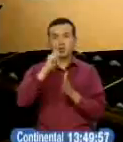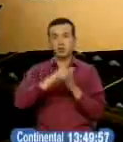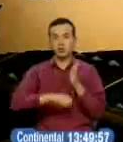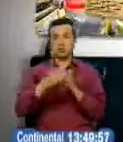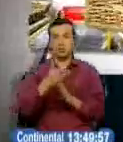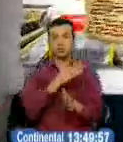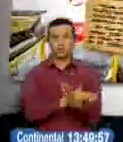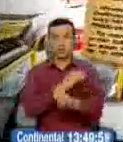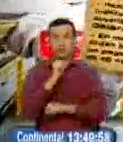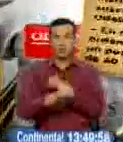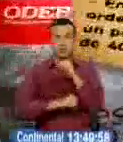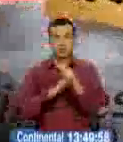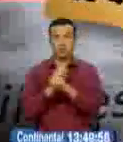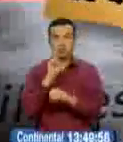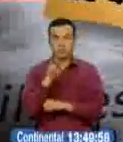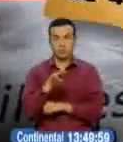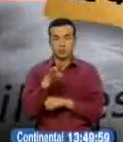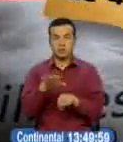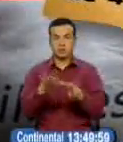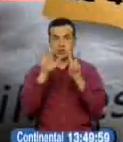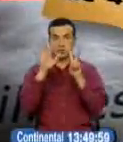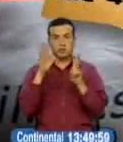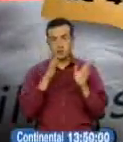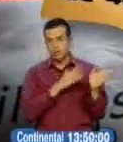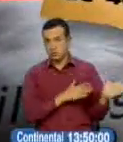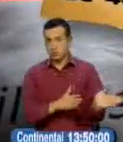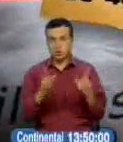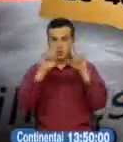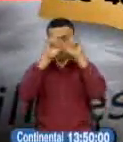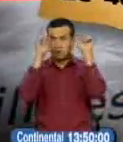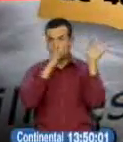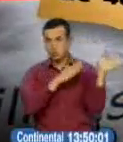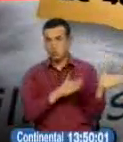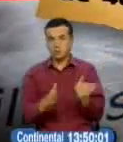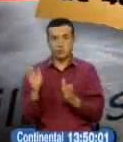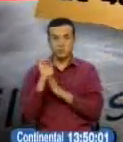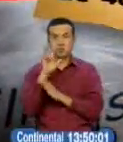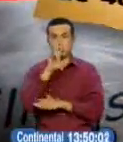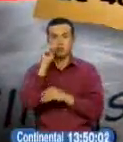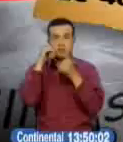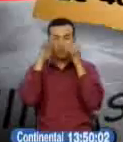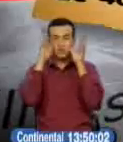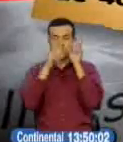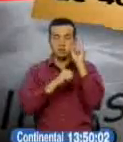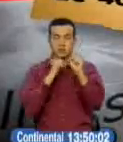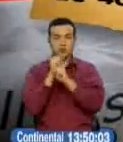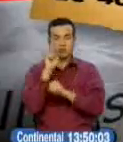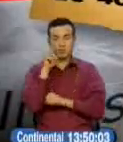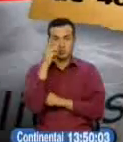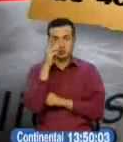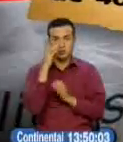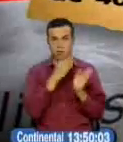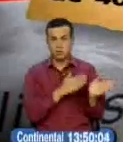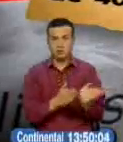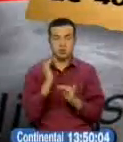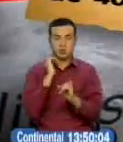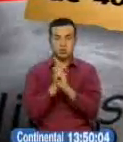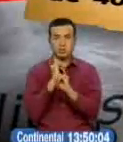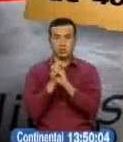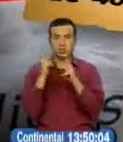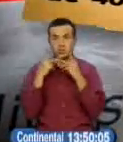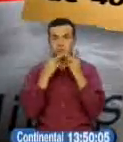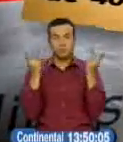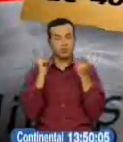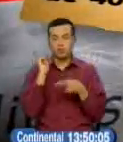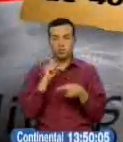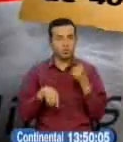2007, durante todo el tiempo de permanencia de la empresa en Ecuador. Desde el 30 de diciembre de 2016, las instituciones públicas